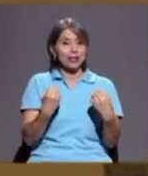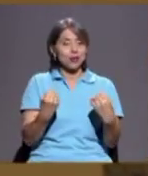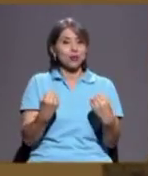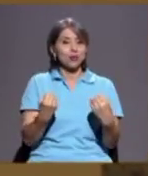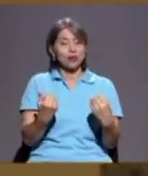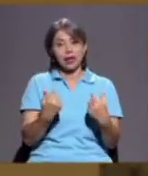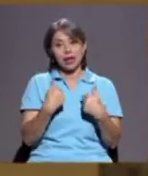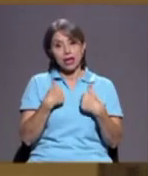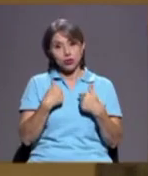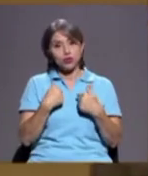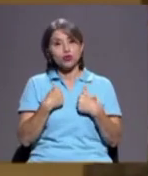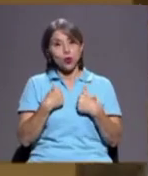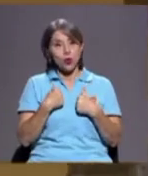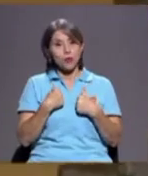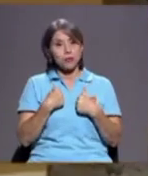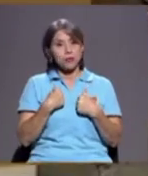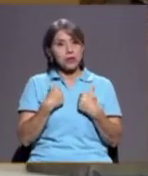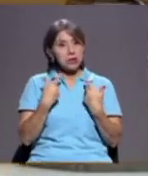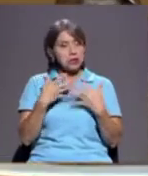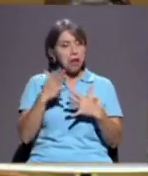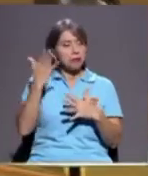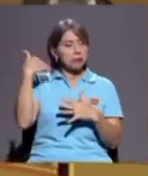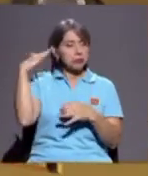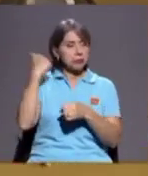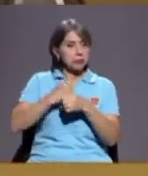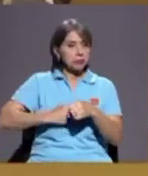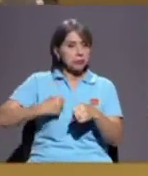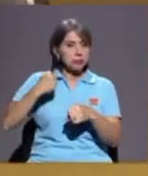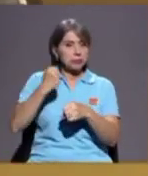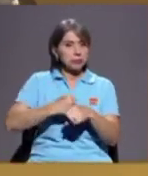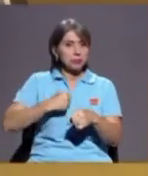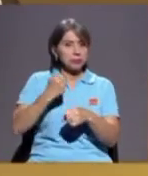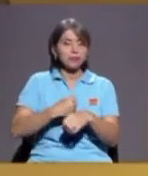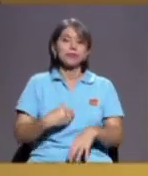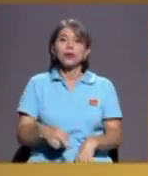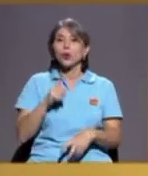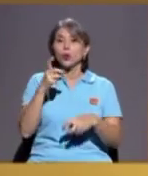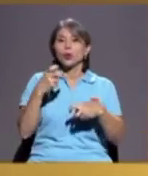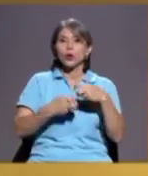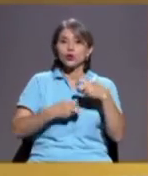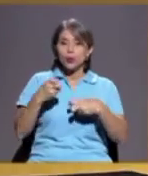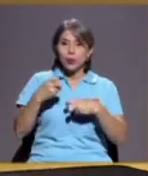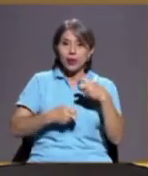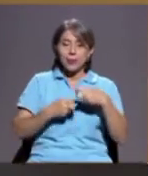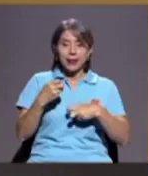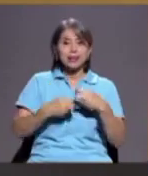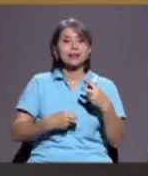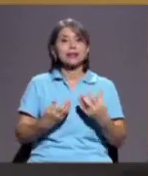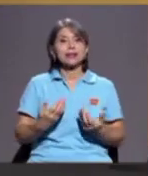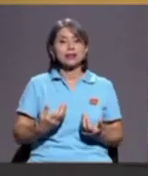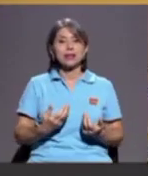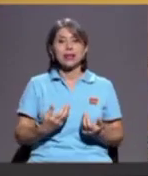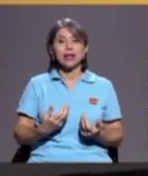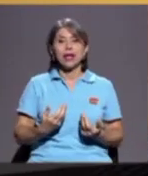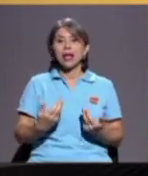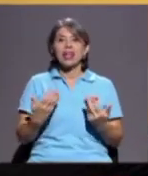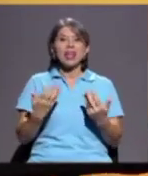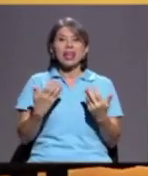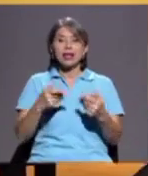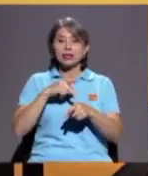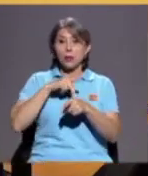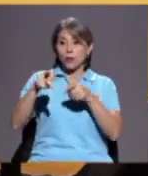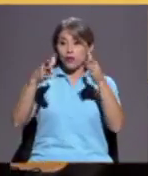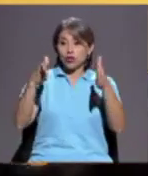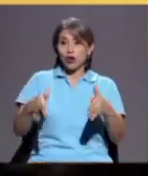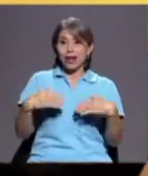yo peiné algunas canas. Uno de los problemas es que los profesionales de la salud no